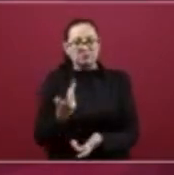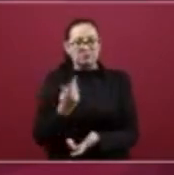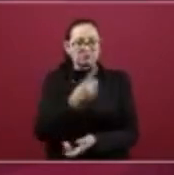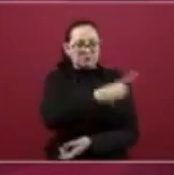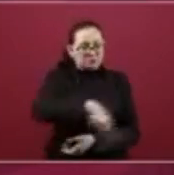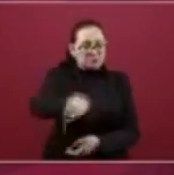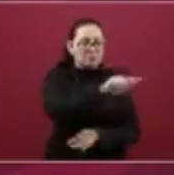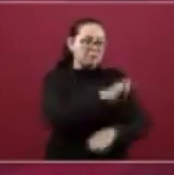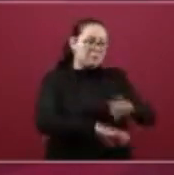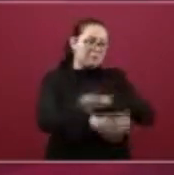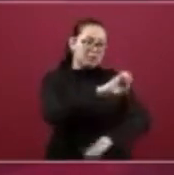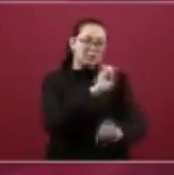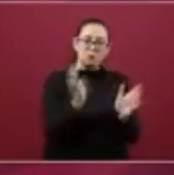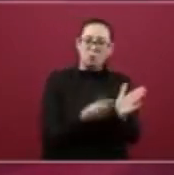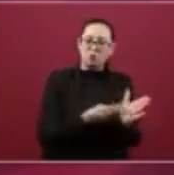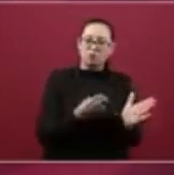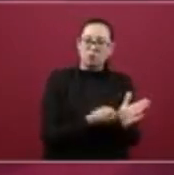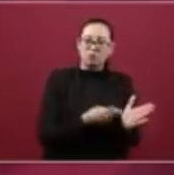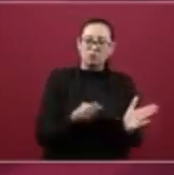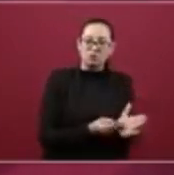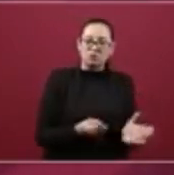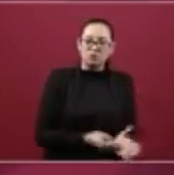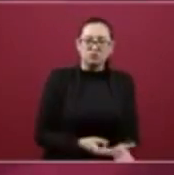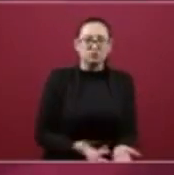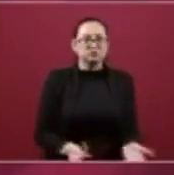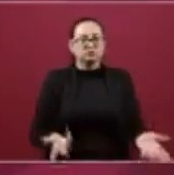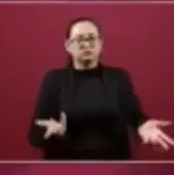pagar a las empresas multas,